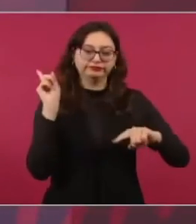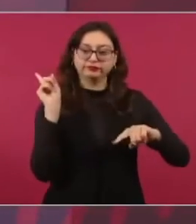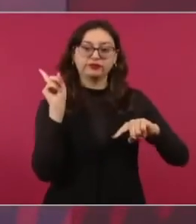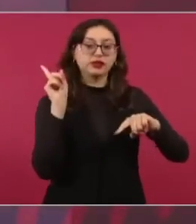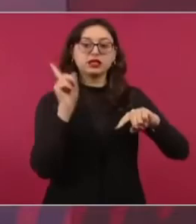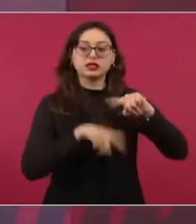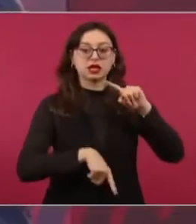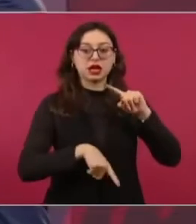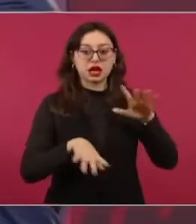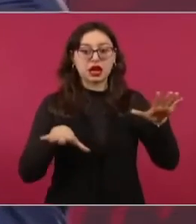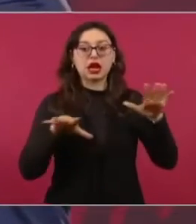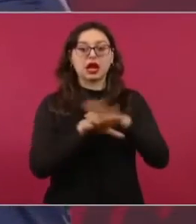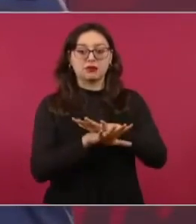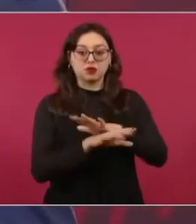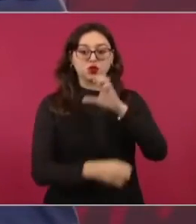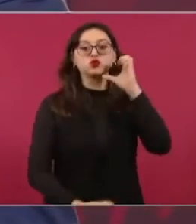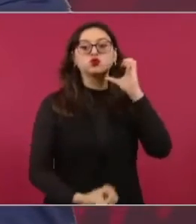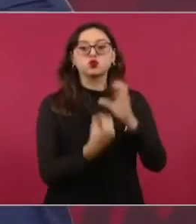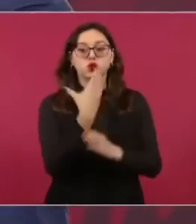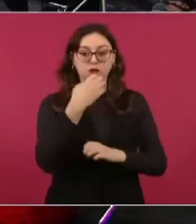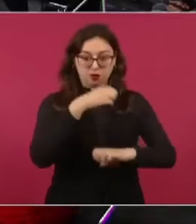y pusieron al que declaró.